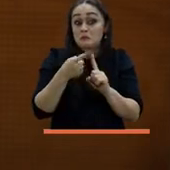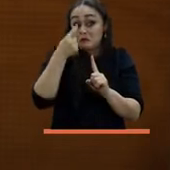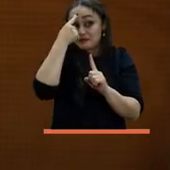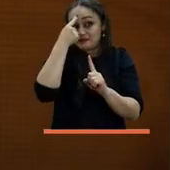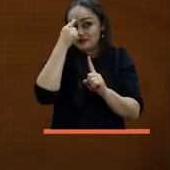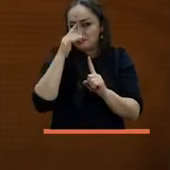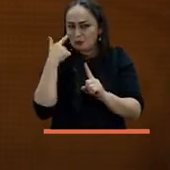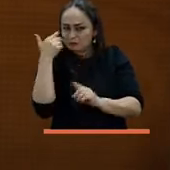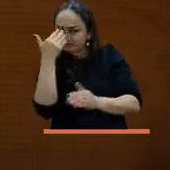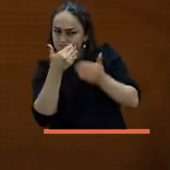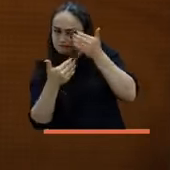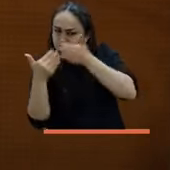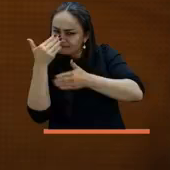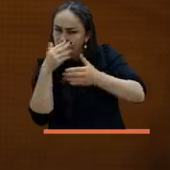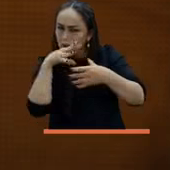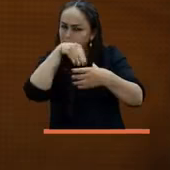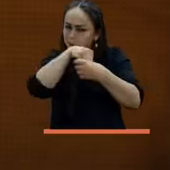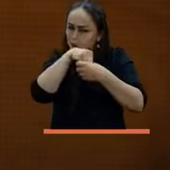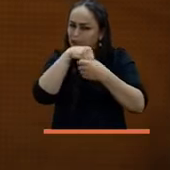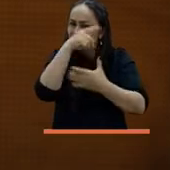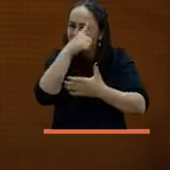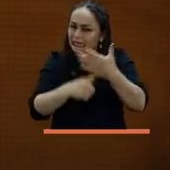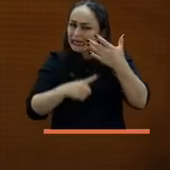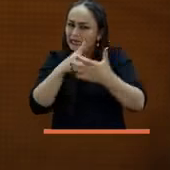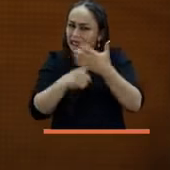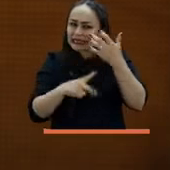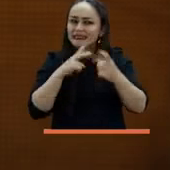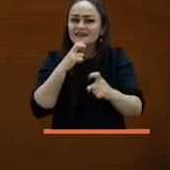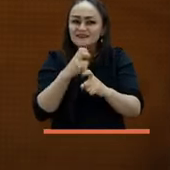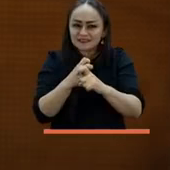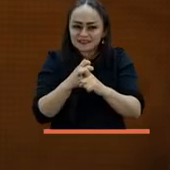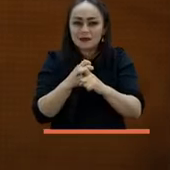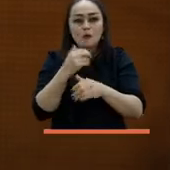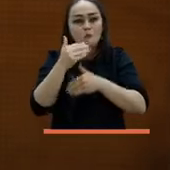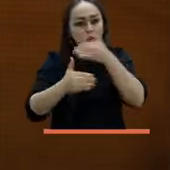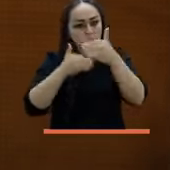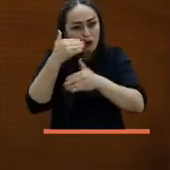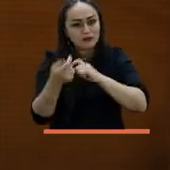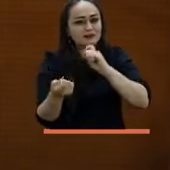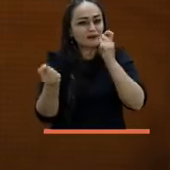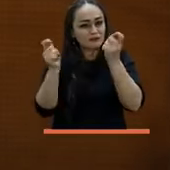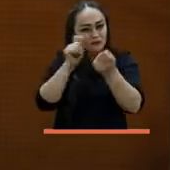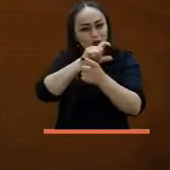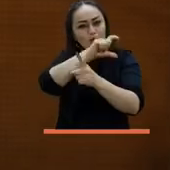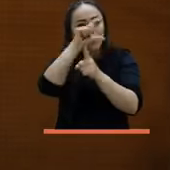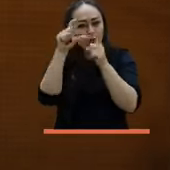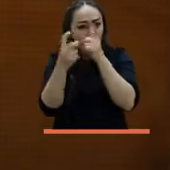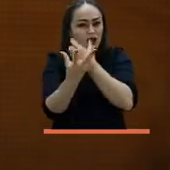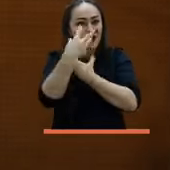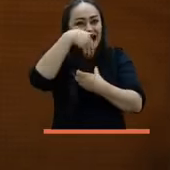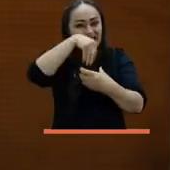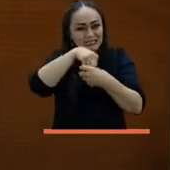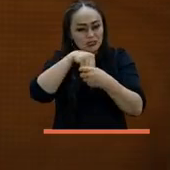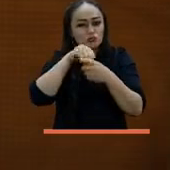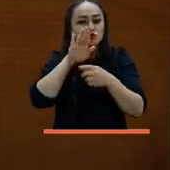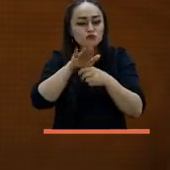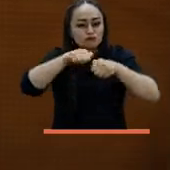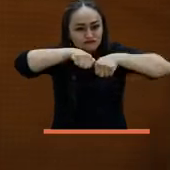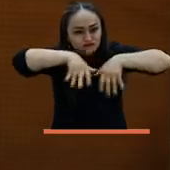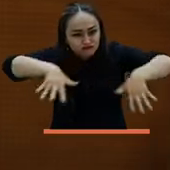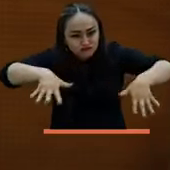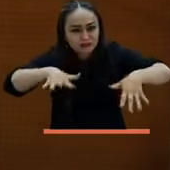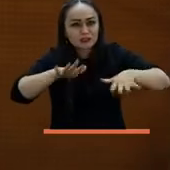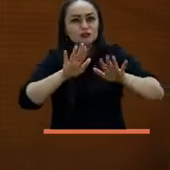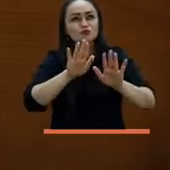a hacer ese diagnóstico a hacer un ejercicio de transformación cultural al interior de la estructura organizacional